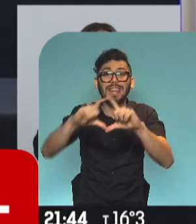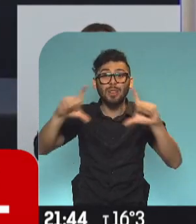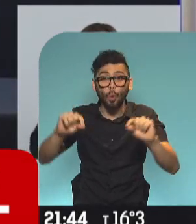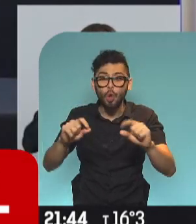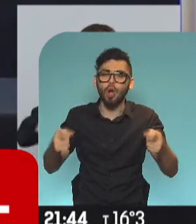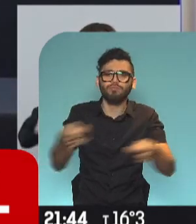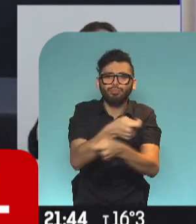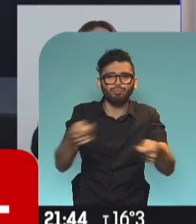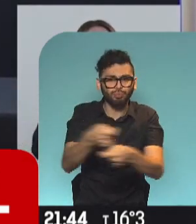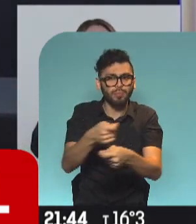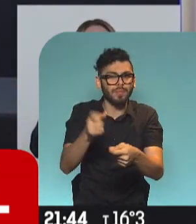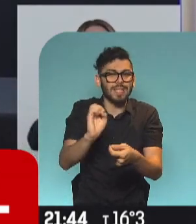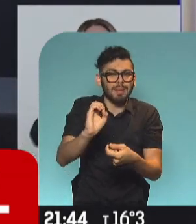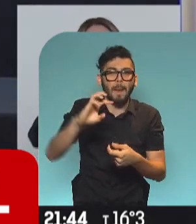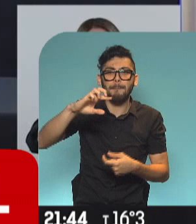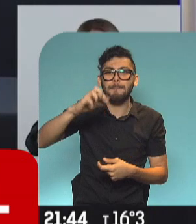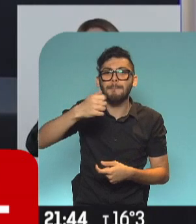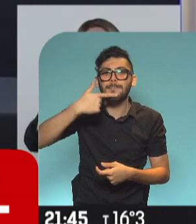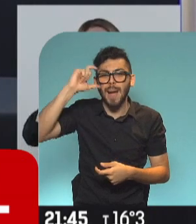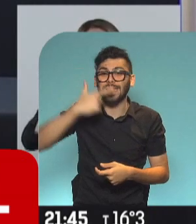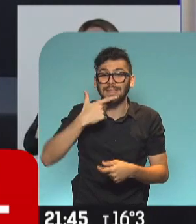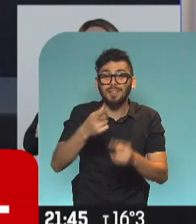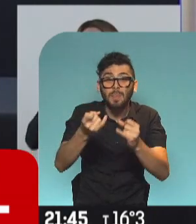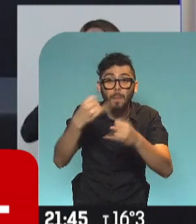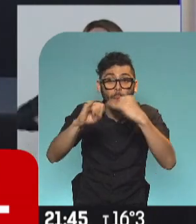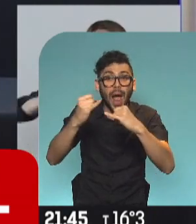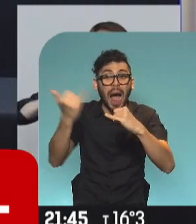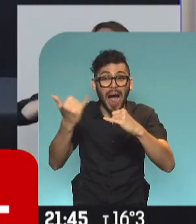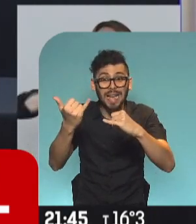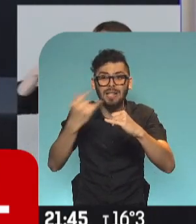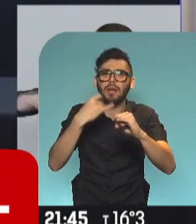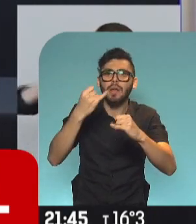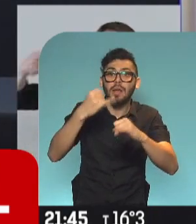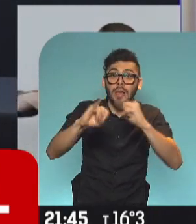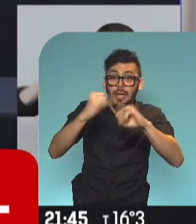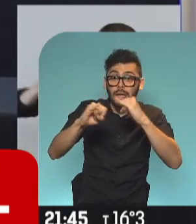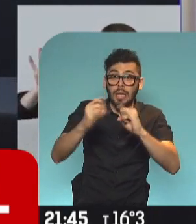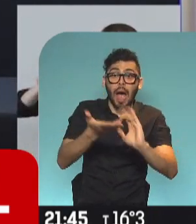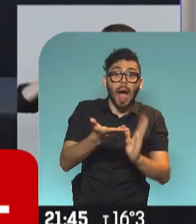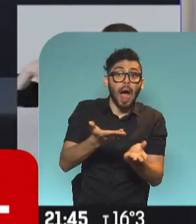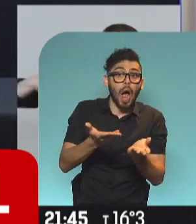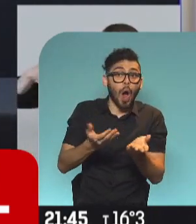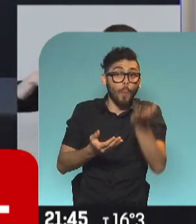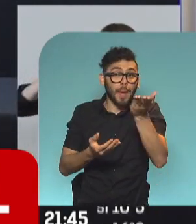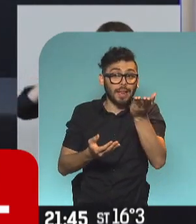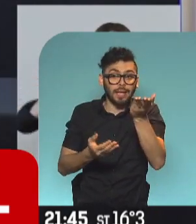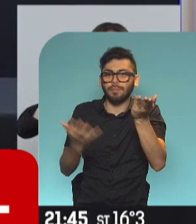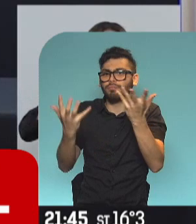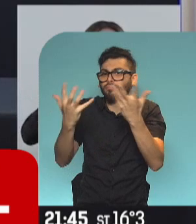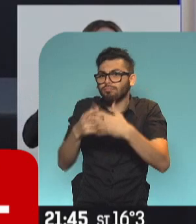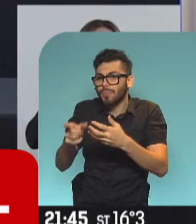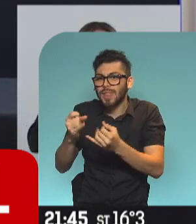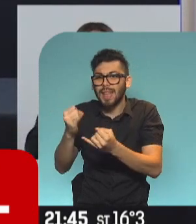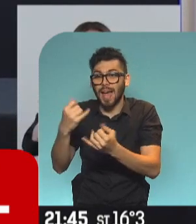esa tasa se llama tasa de pases. Si esa tasa aumenta, la idea es que sea de referencia para aumentar las tasas de interés que a